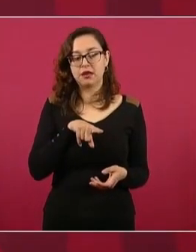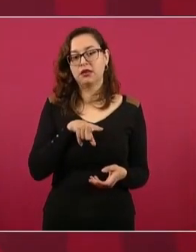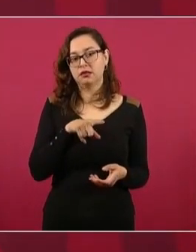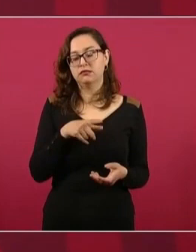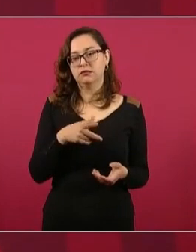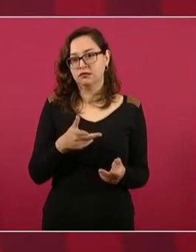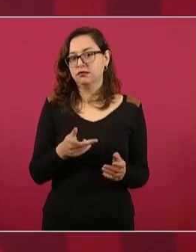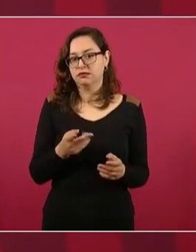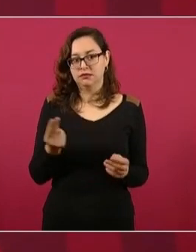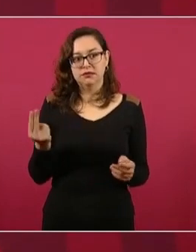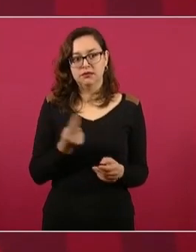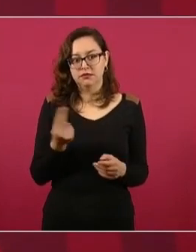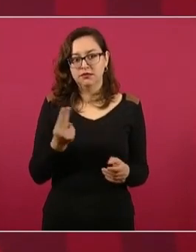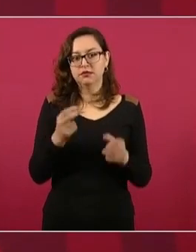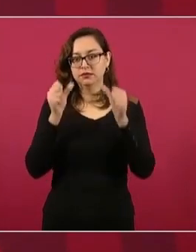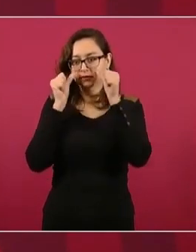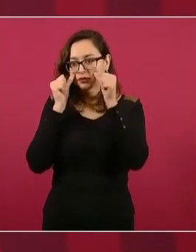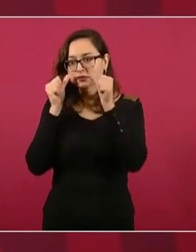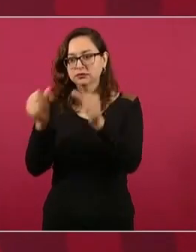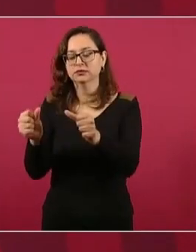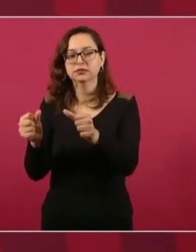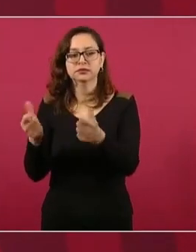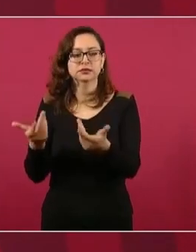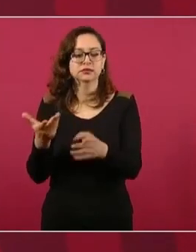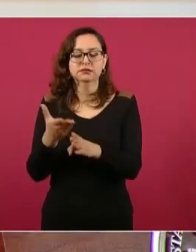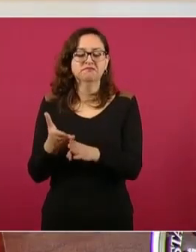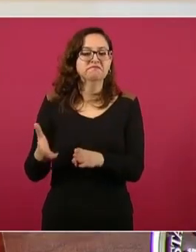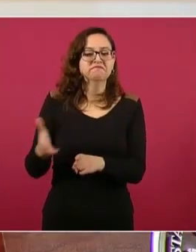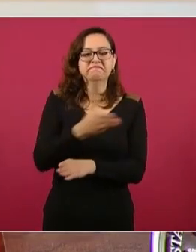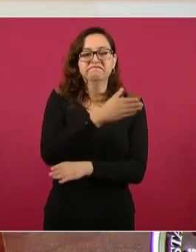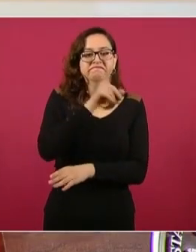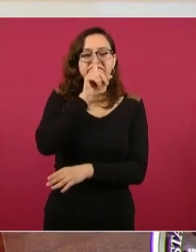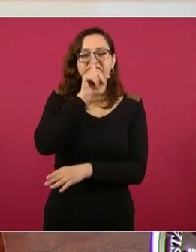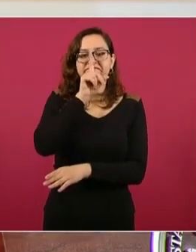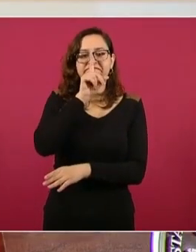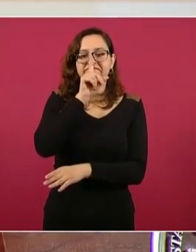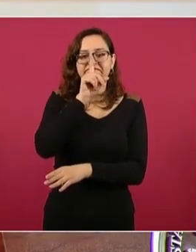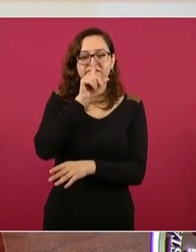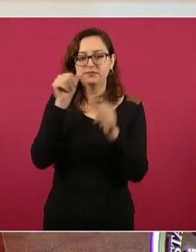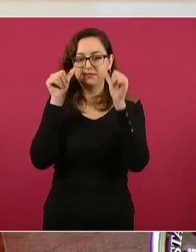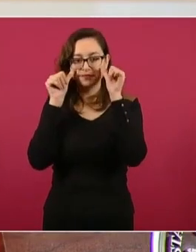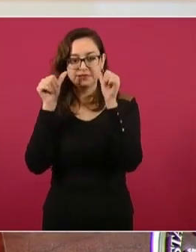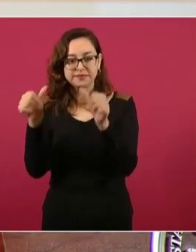existe y no tenía mucha atención.